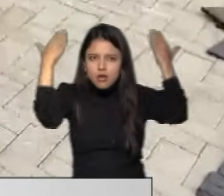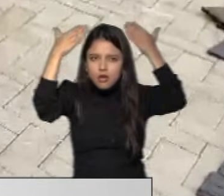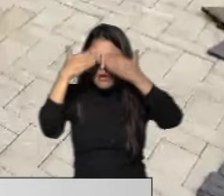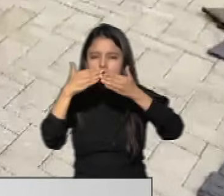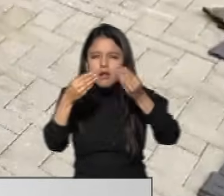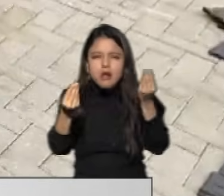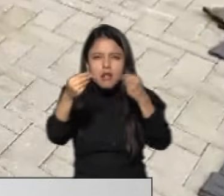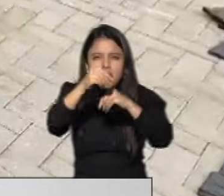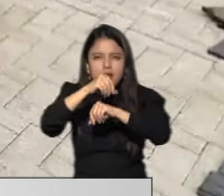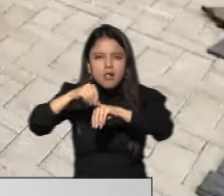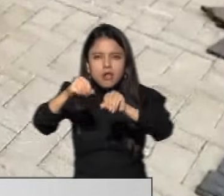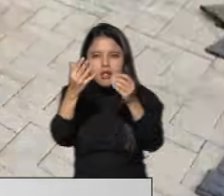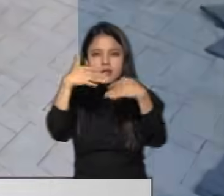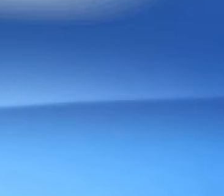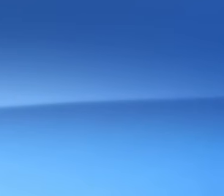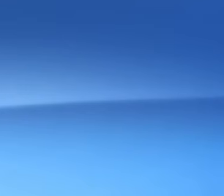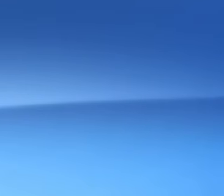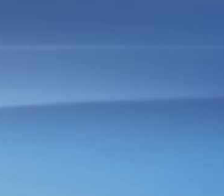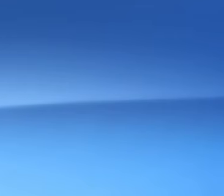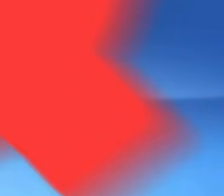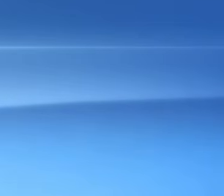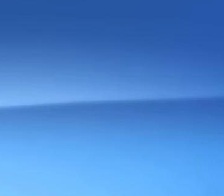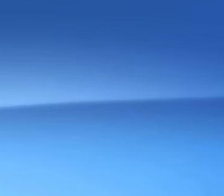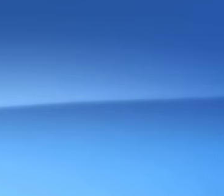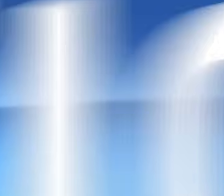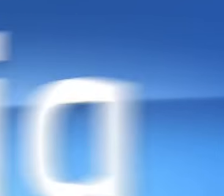en Cartagena. Ya volvemos.